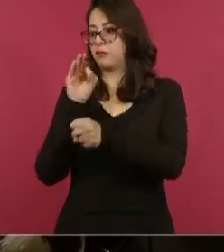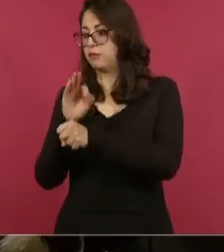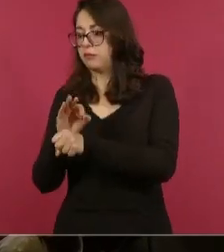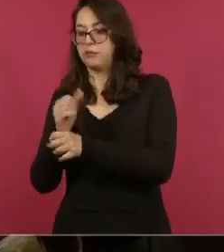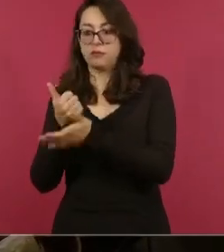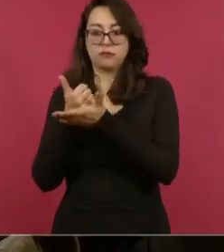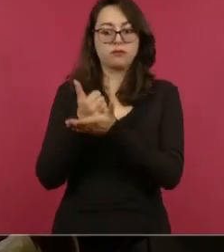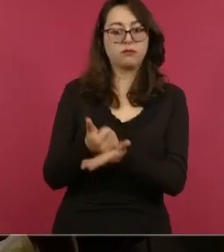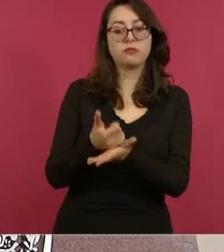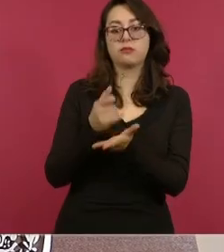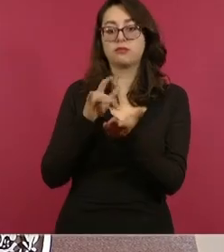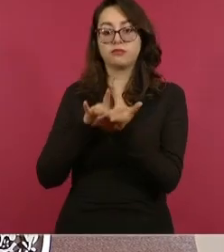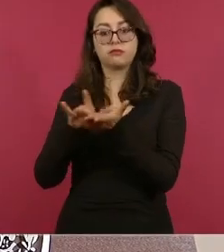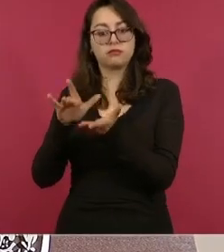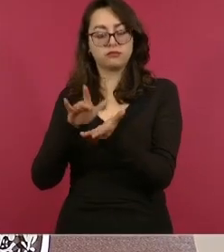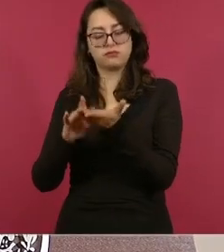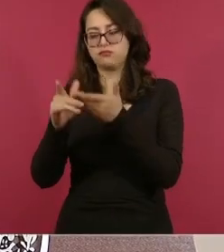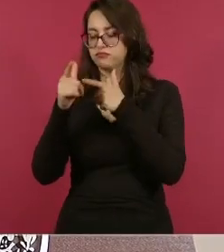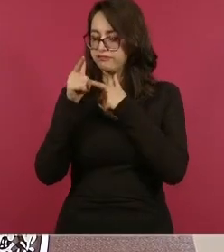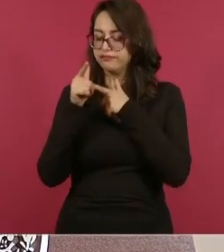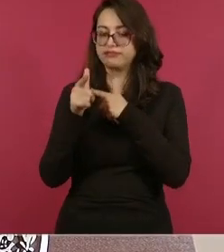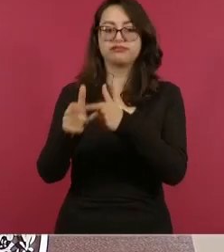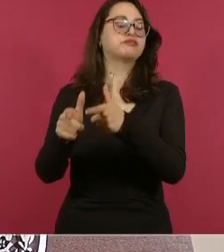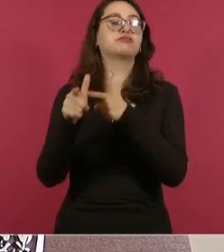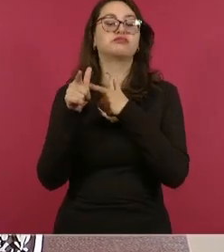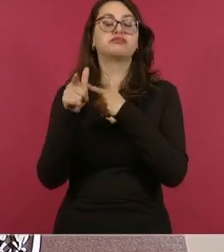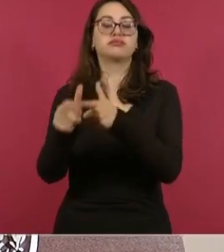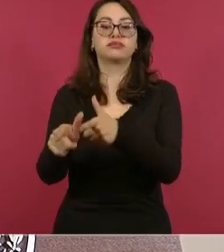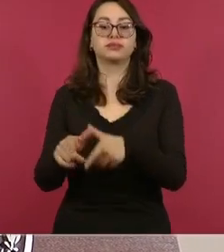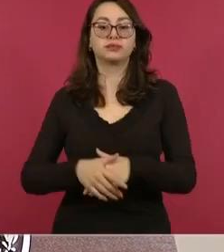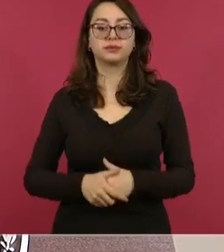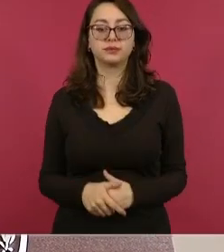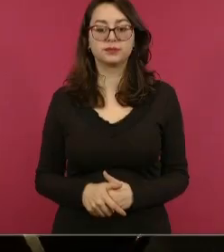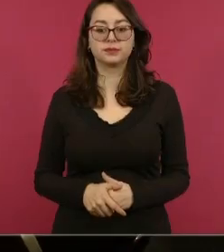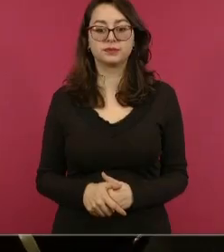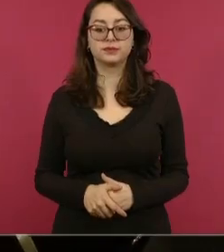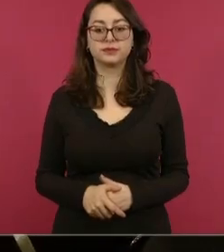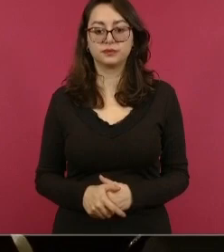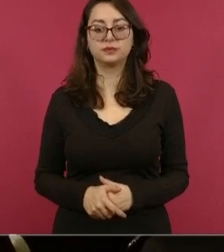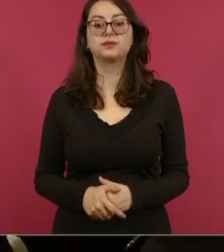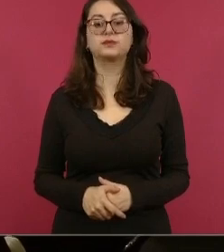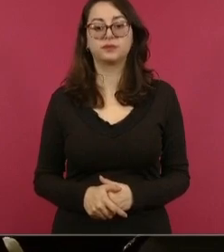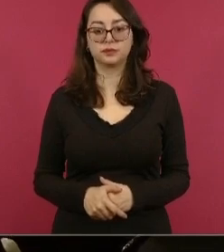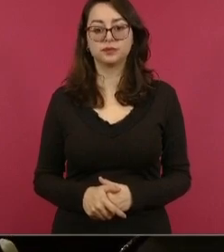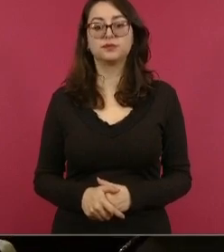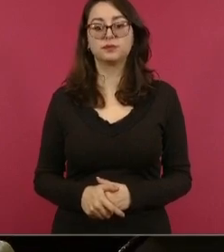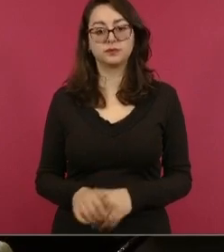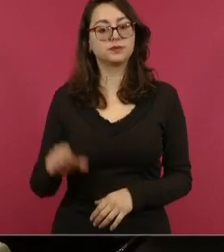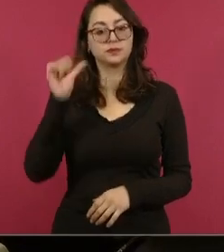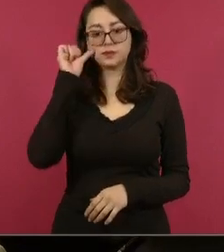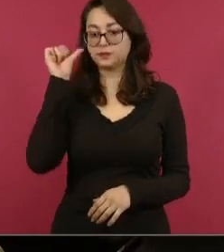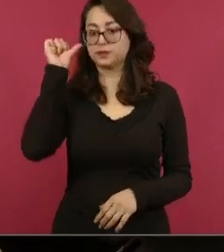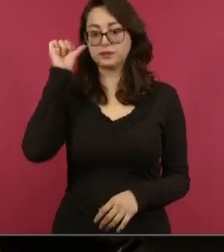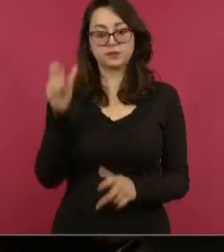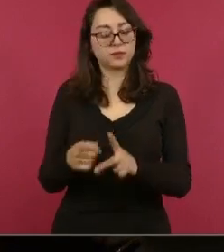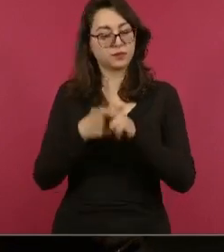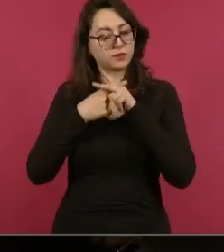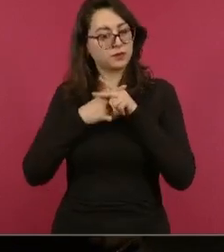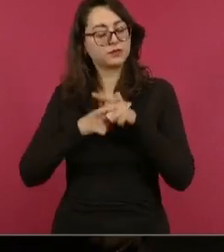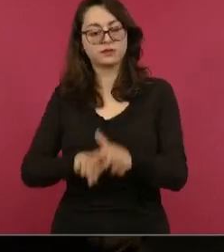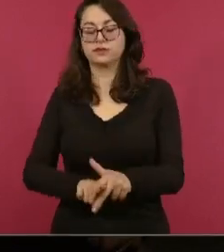apoyo a la población afectada. Eso es. Sí, se aplicó desde ayer.